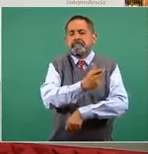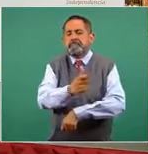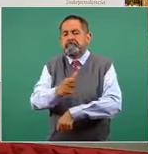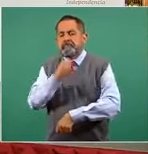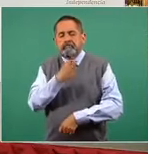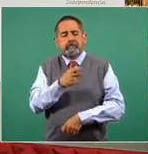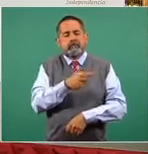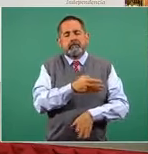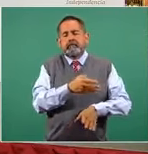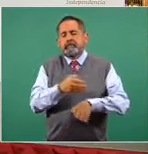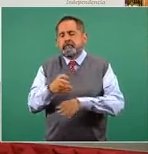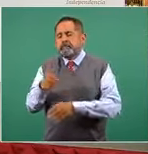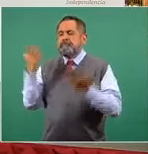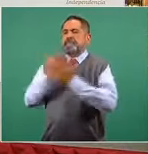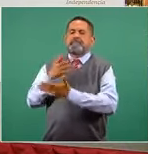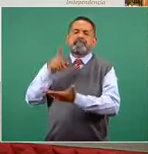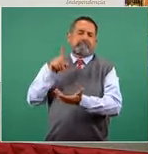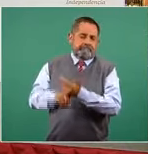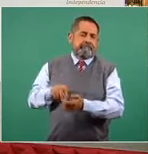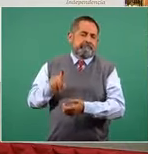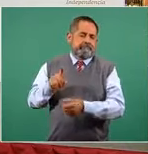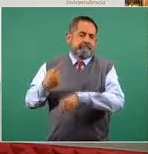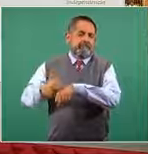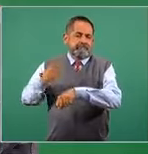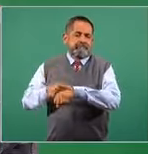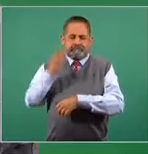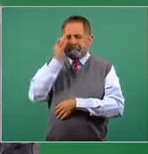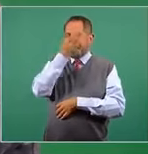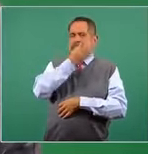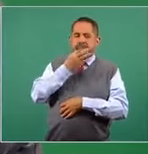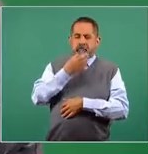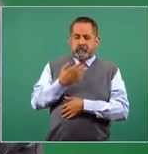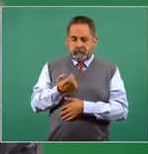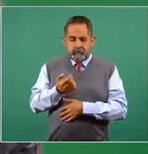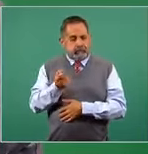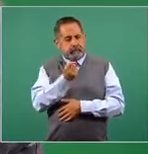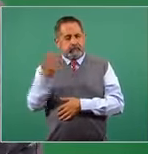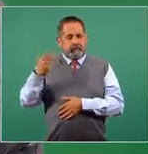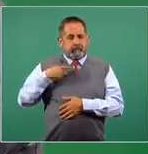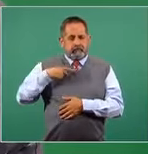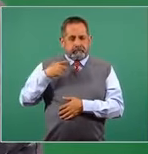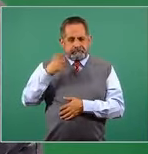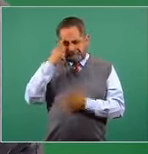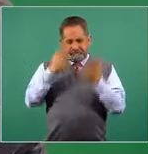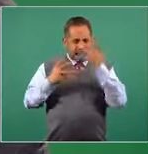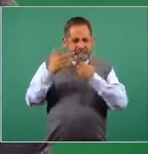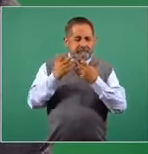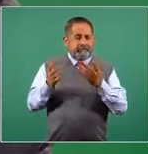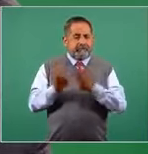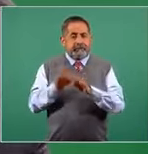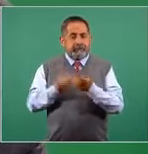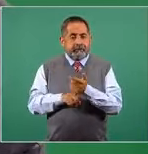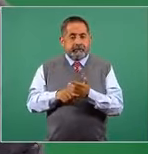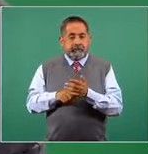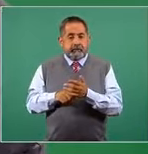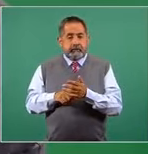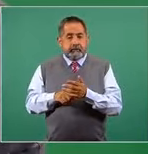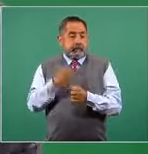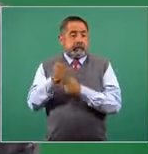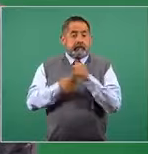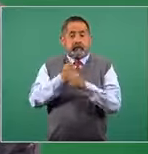hemos enfatizado. La gente, a veces algunas personas se confundieron pensando, es que no se vacunó